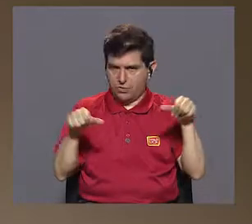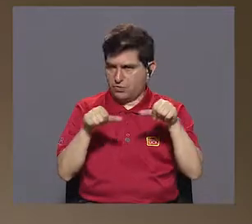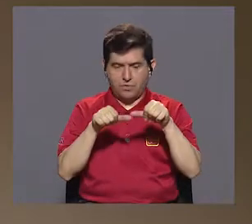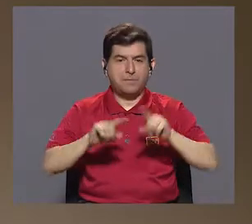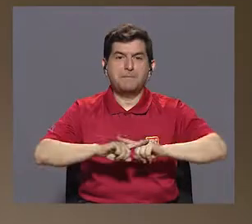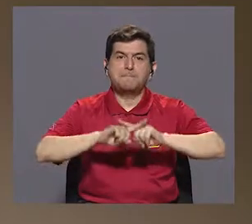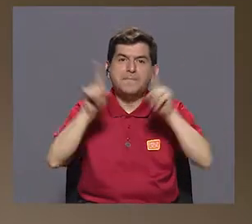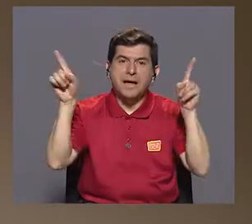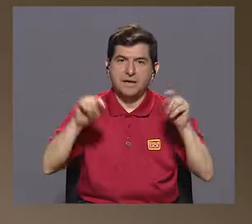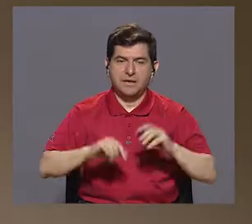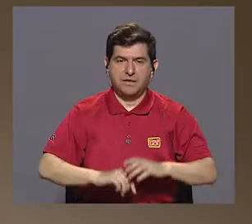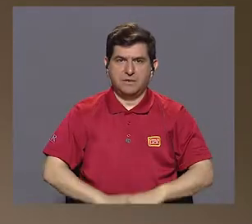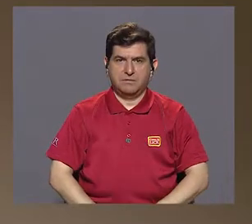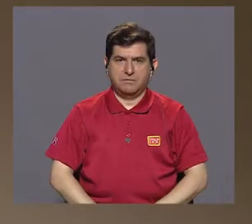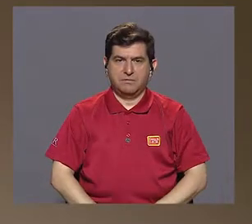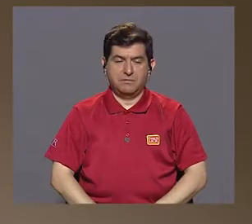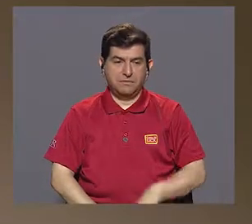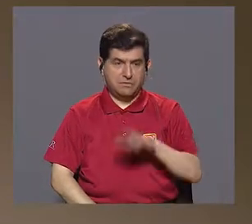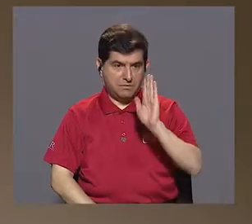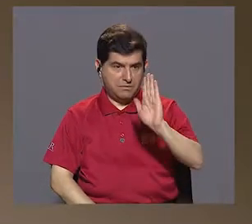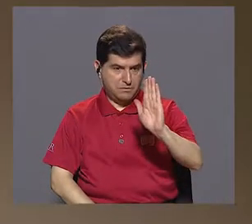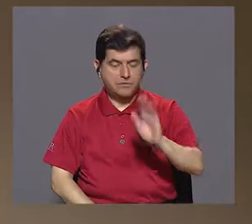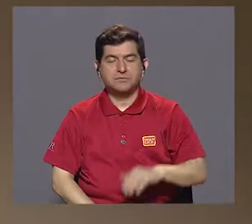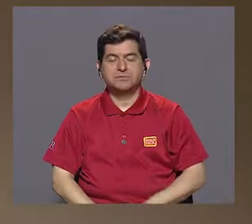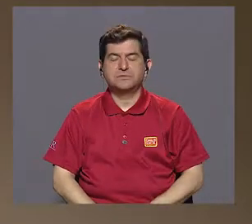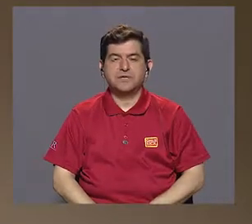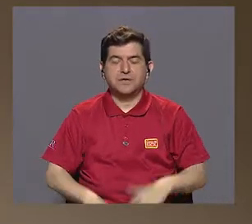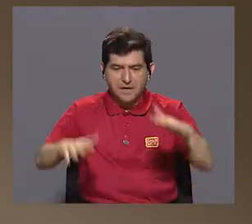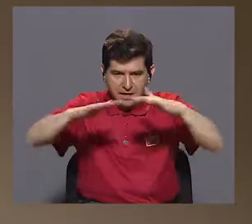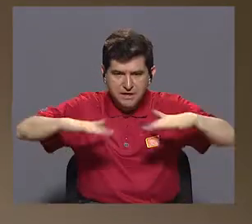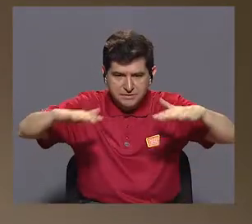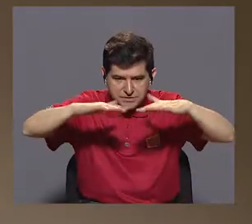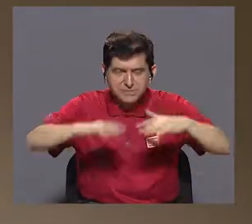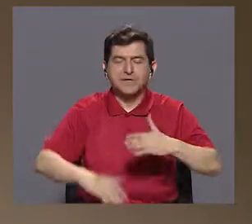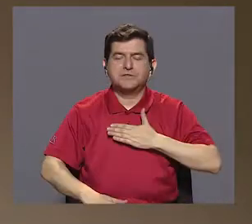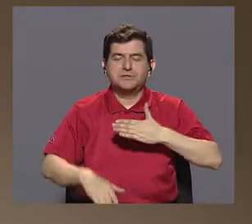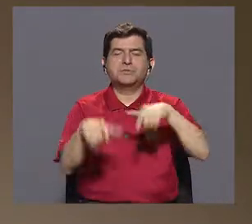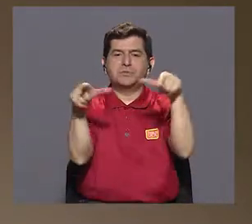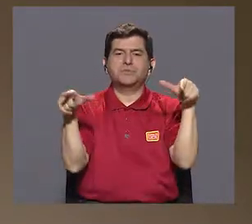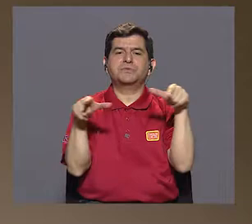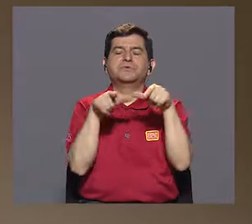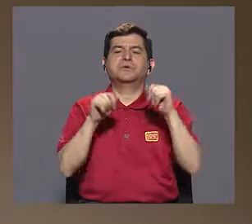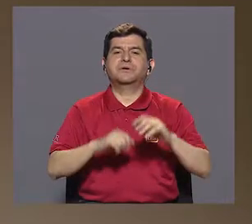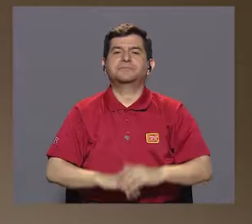a las aulas, pero ese es mi lugar.